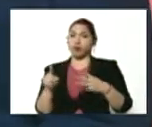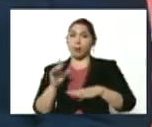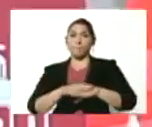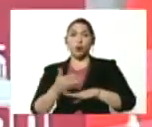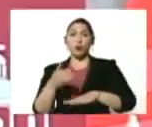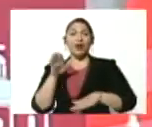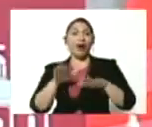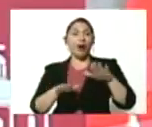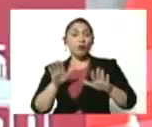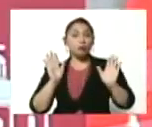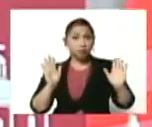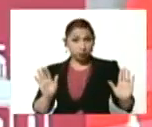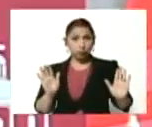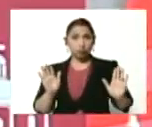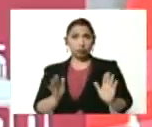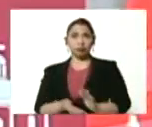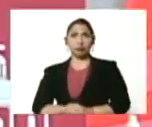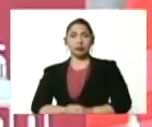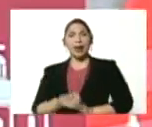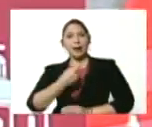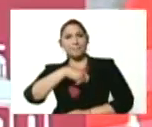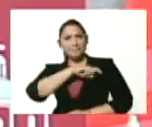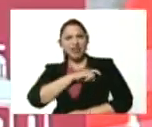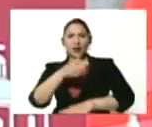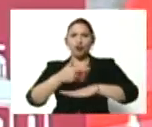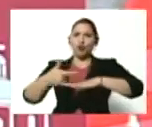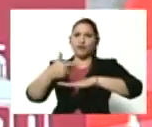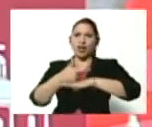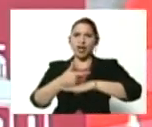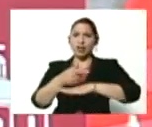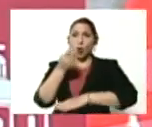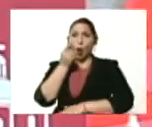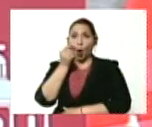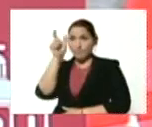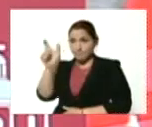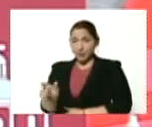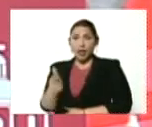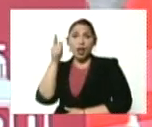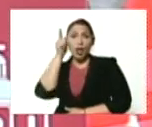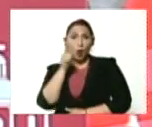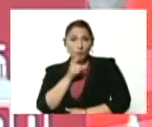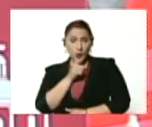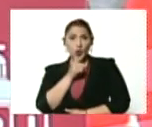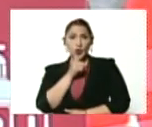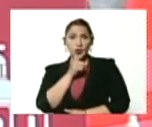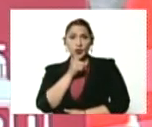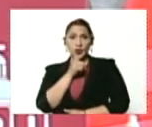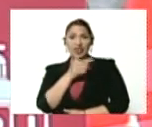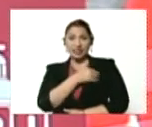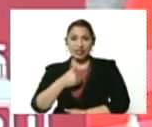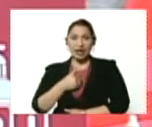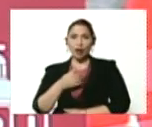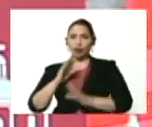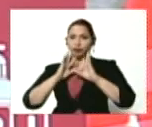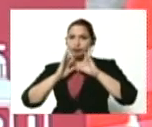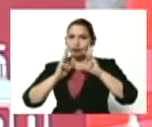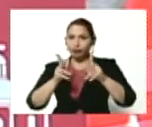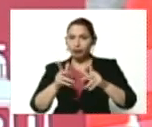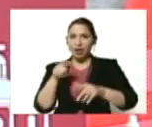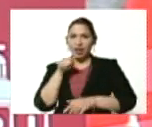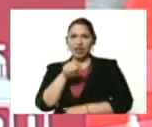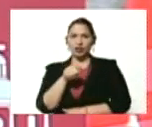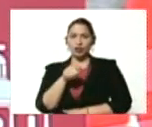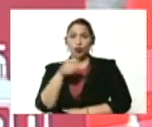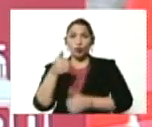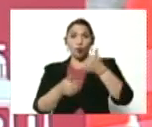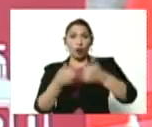aún desde España, el señor Leopoldo López, y quiero adelantar eso, de lo